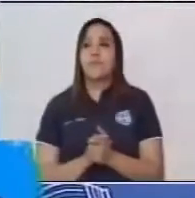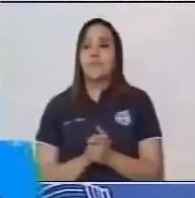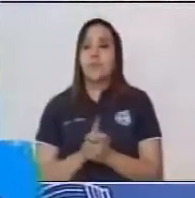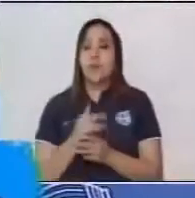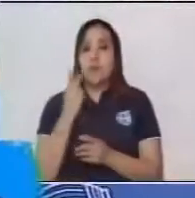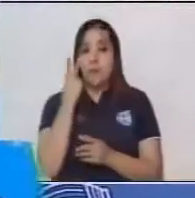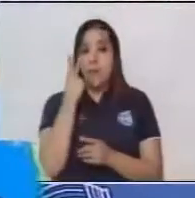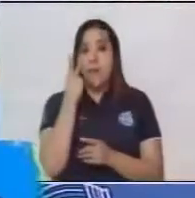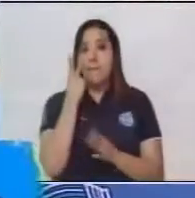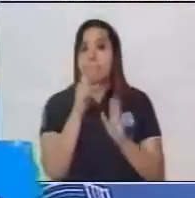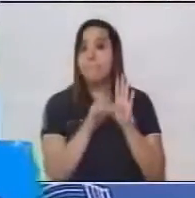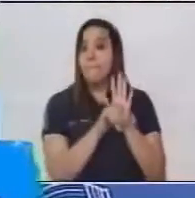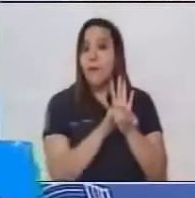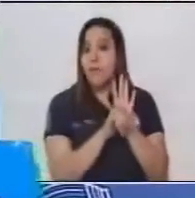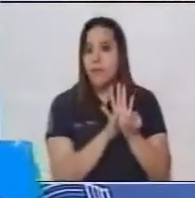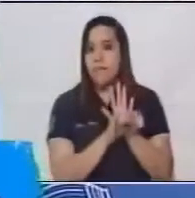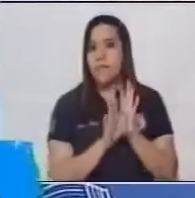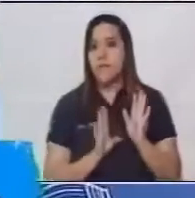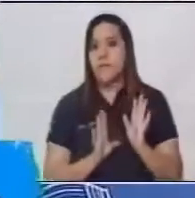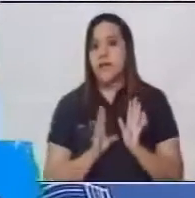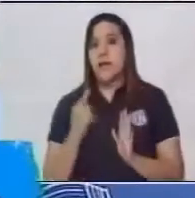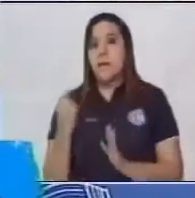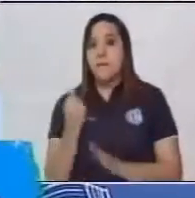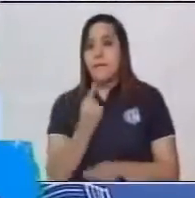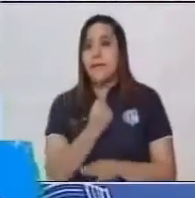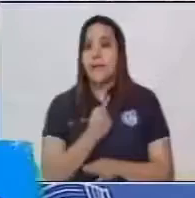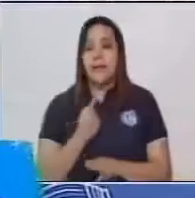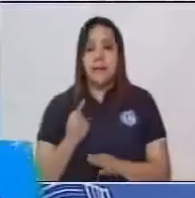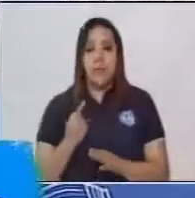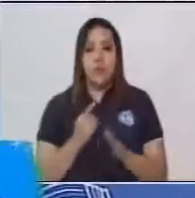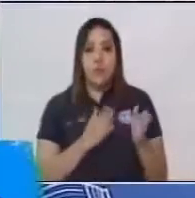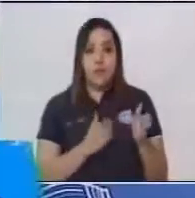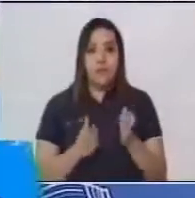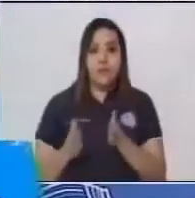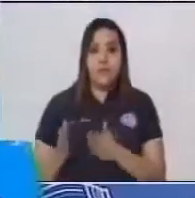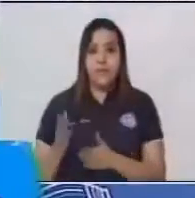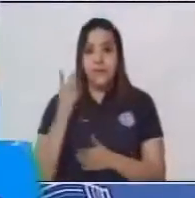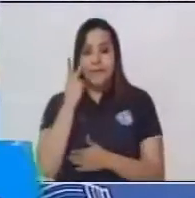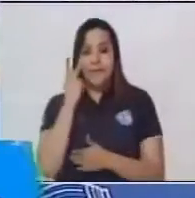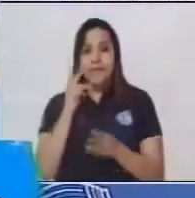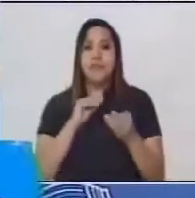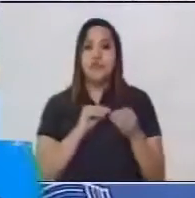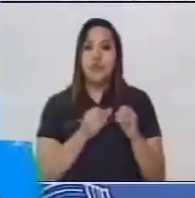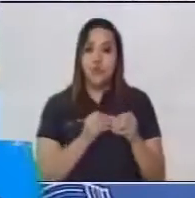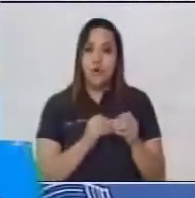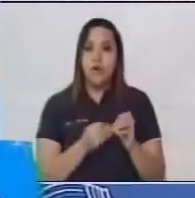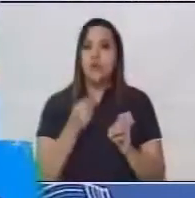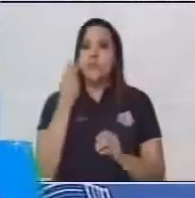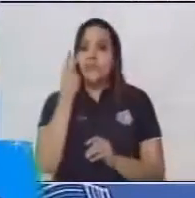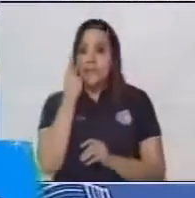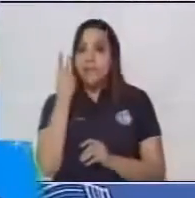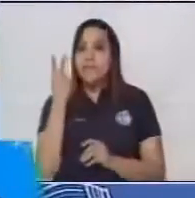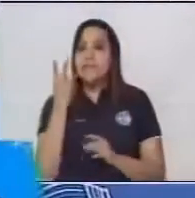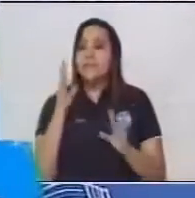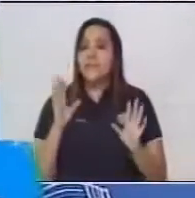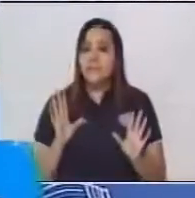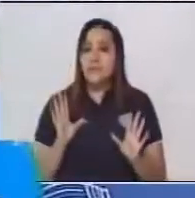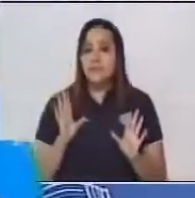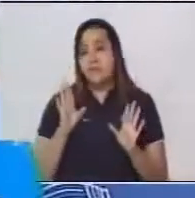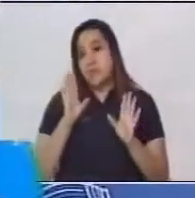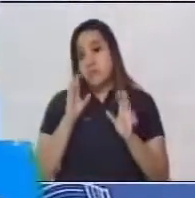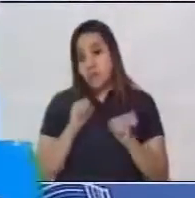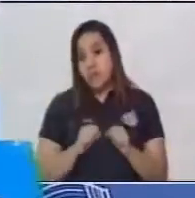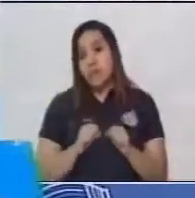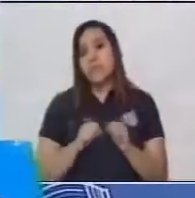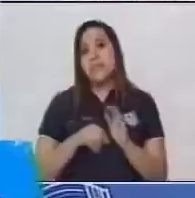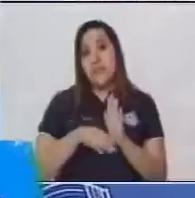vamos a ir identificando para cada una de las series, ¿sí?, ese factor, ya sea que